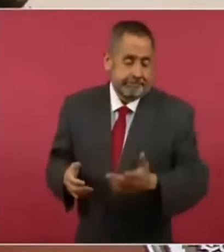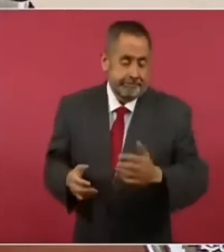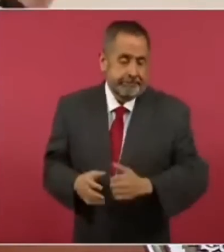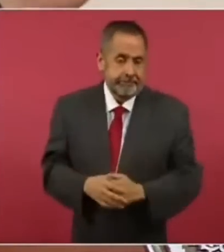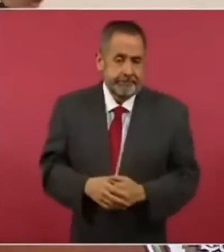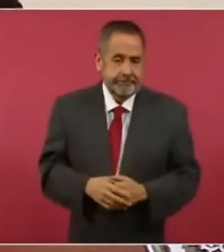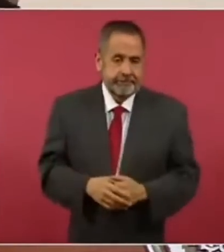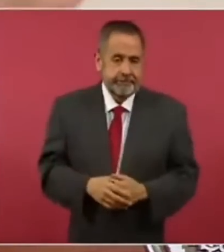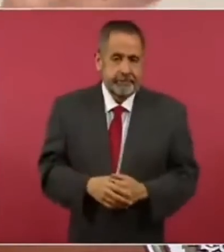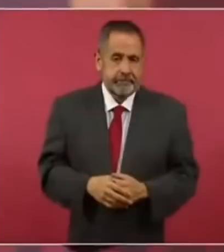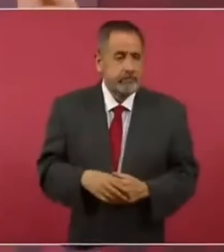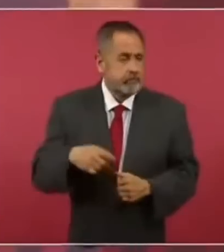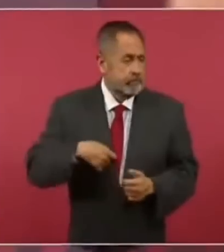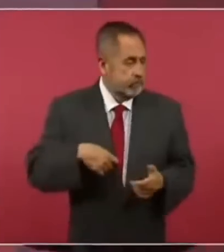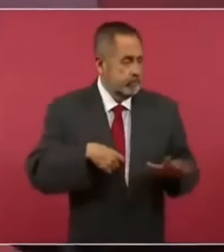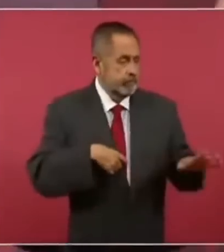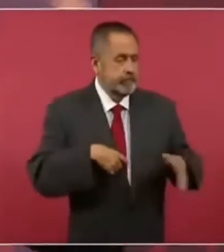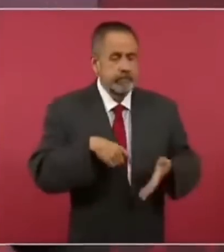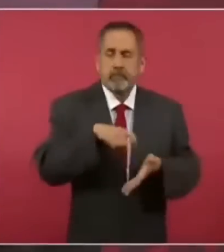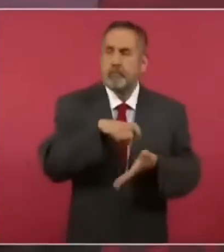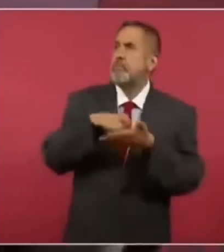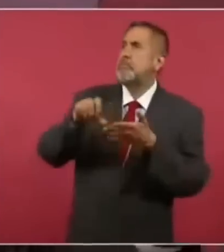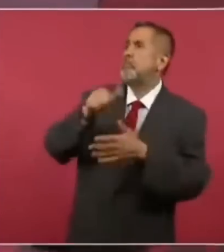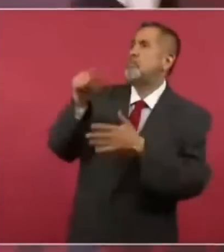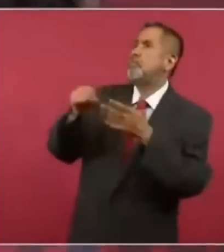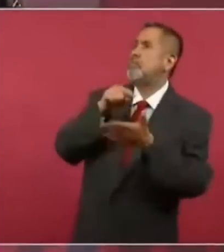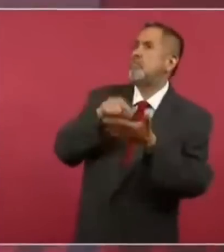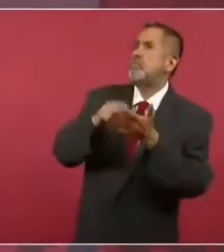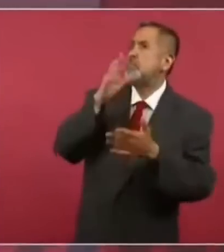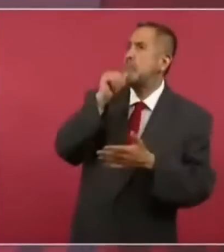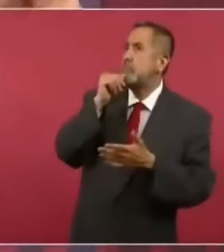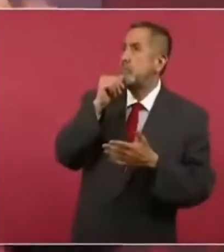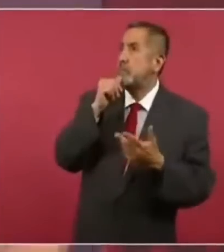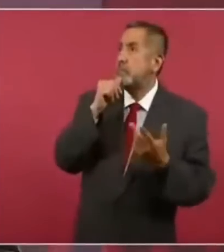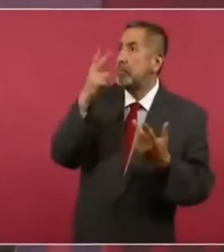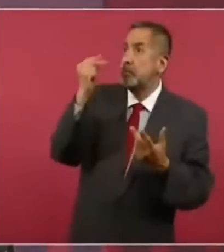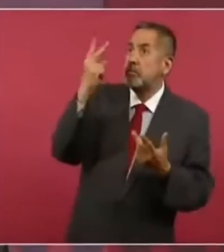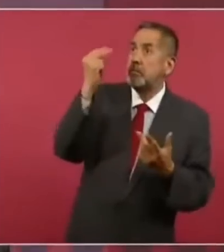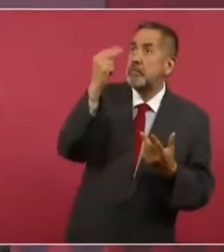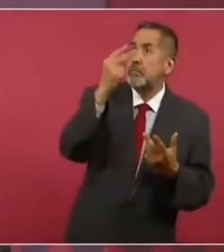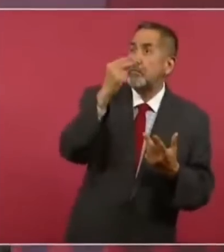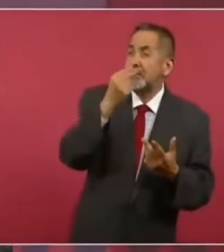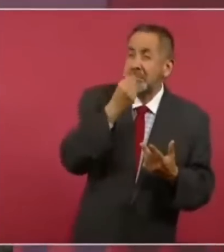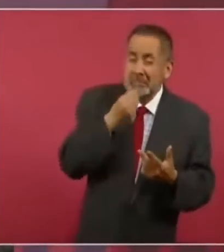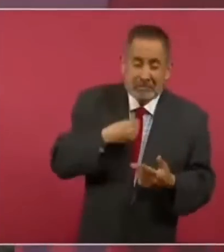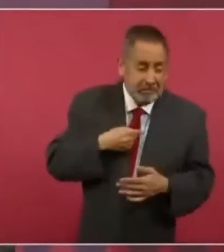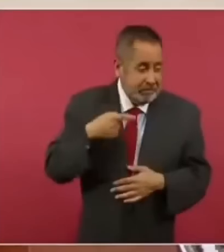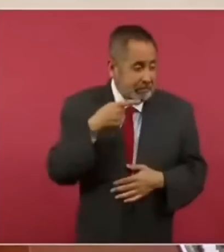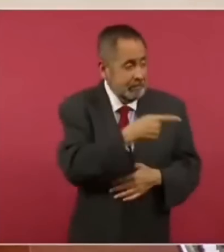No se podían comprar las medicinas en el extranjero, se tenían que comprar a ellos.